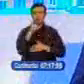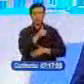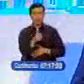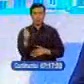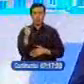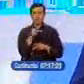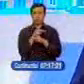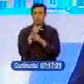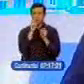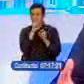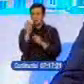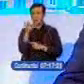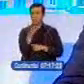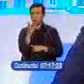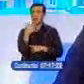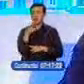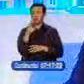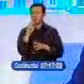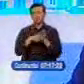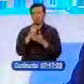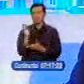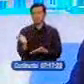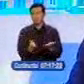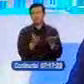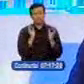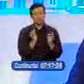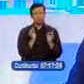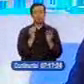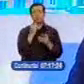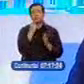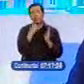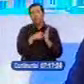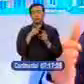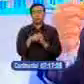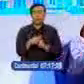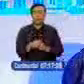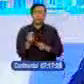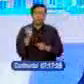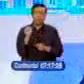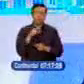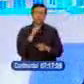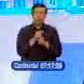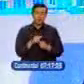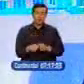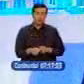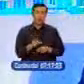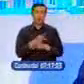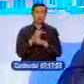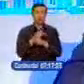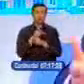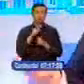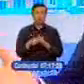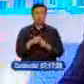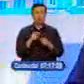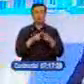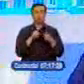estos consejos consultivos son los que hemos dado paso, Carlos, en su momento. Que se permita conteos rápidos. Haremos un conteo rápido al Consejo Electoral, y habrá